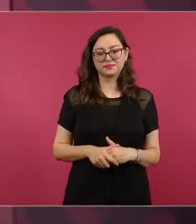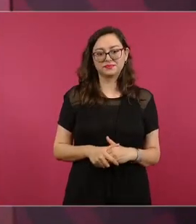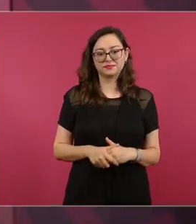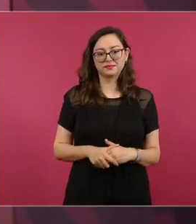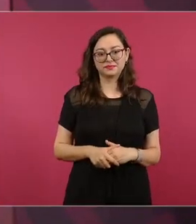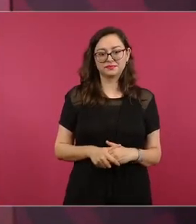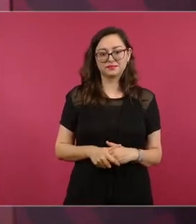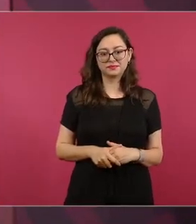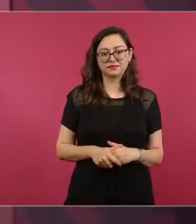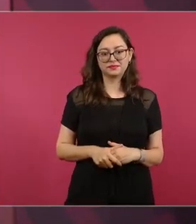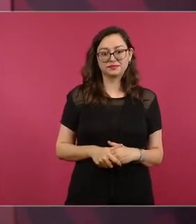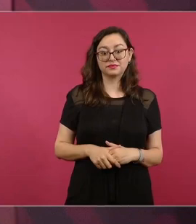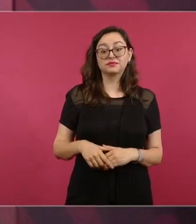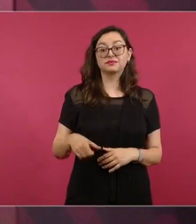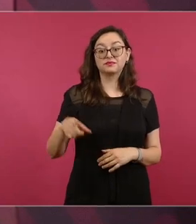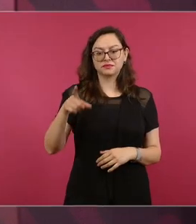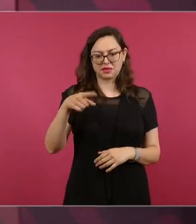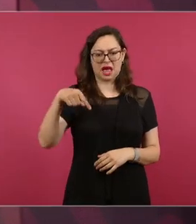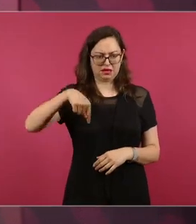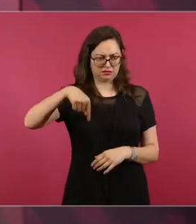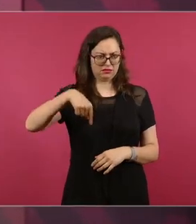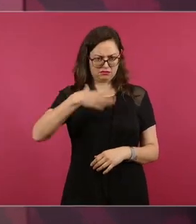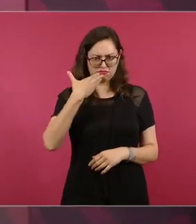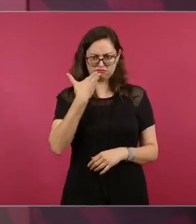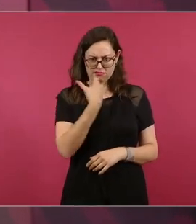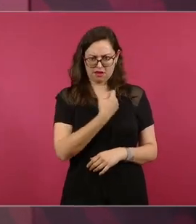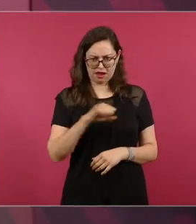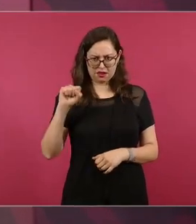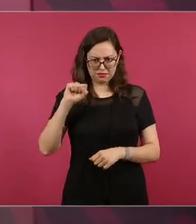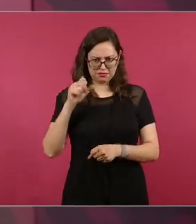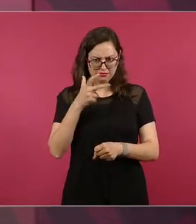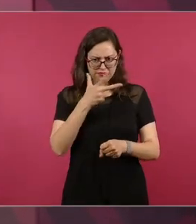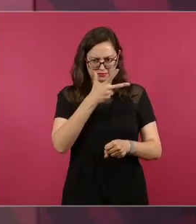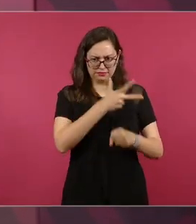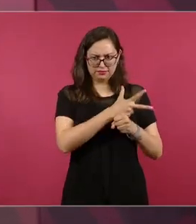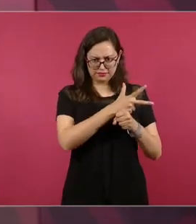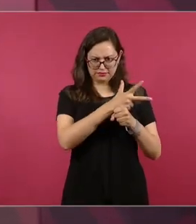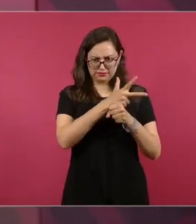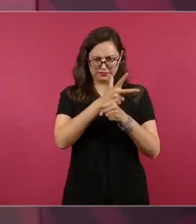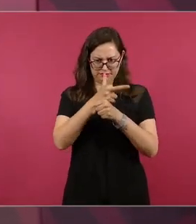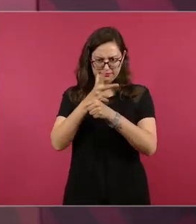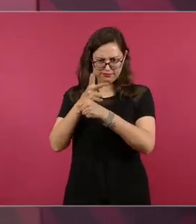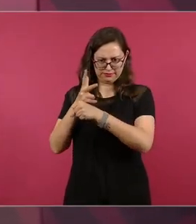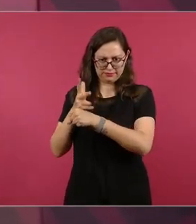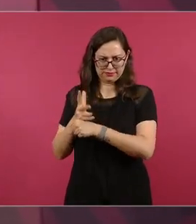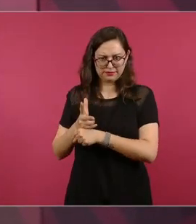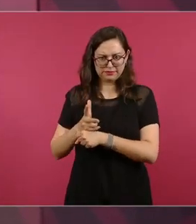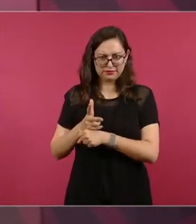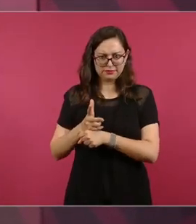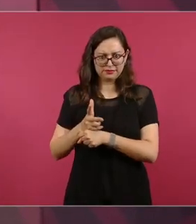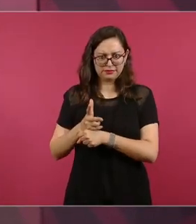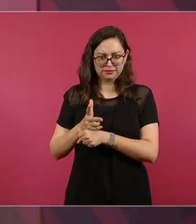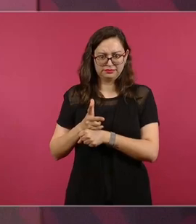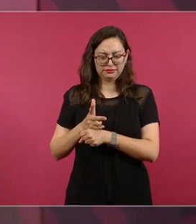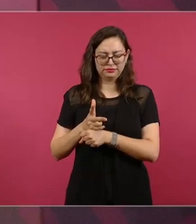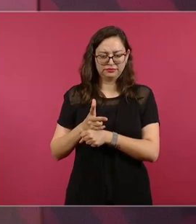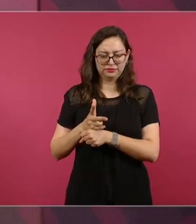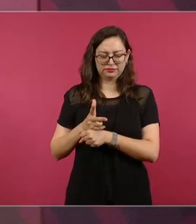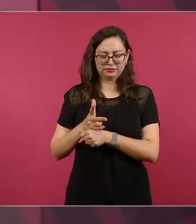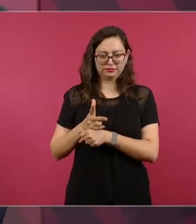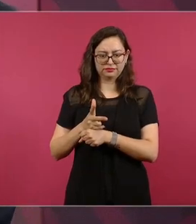como son buenos camarógrafos vamos a tener el